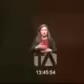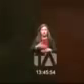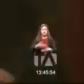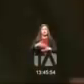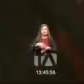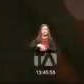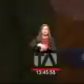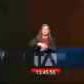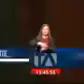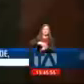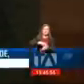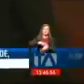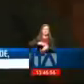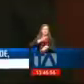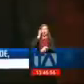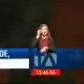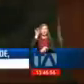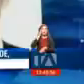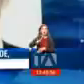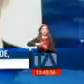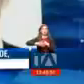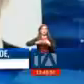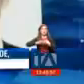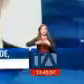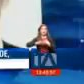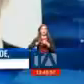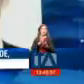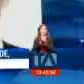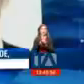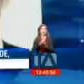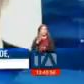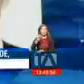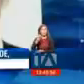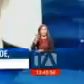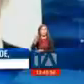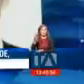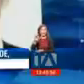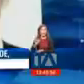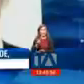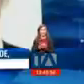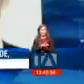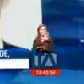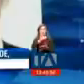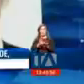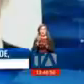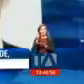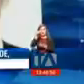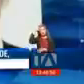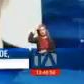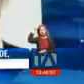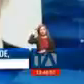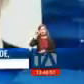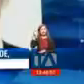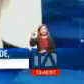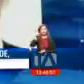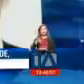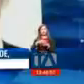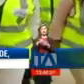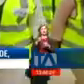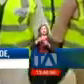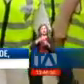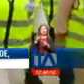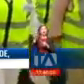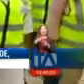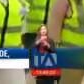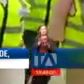el olvidar adjuntar la declaración de Luis Mameri, donde menciona la entrega de un peaje a Jorge Glass y de millones de dólares a Alexis